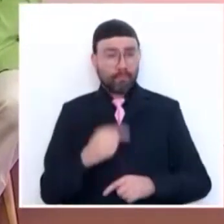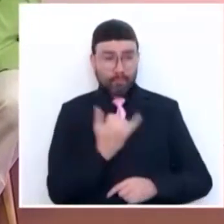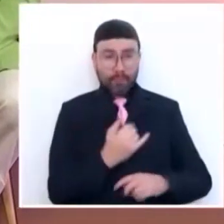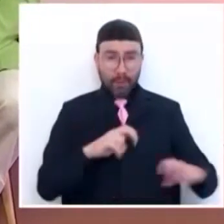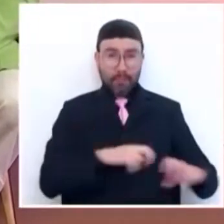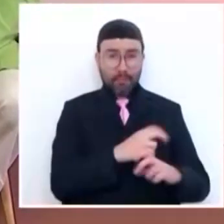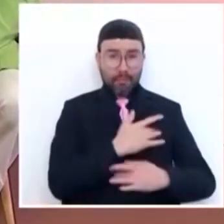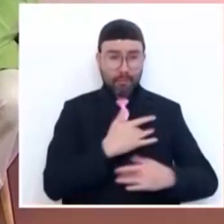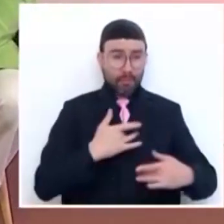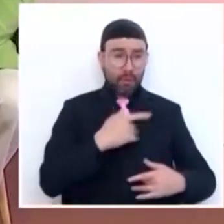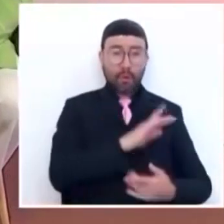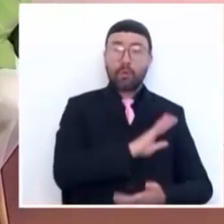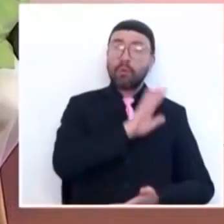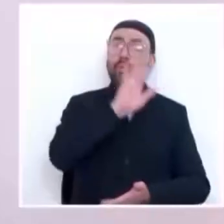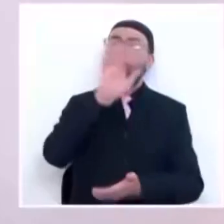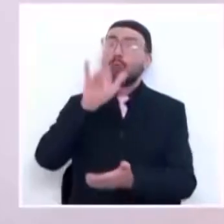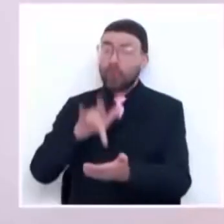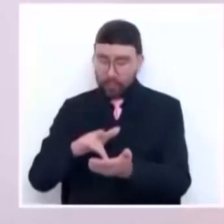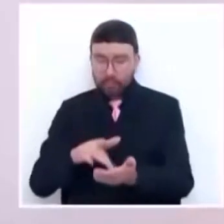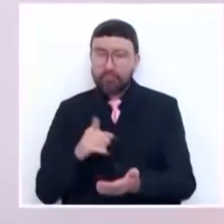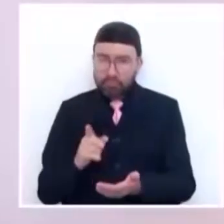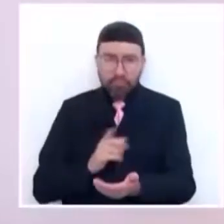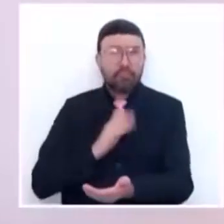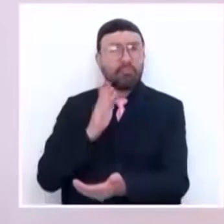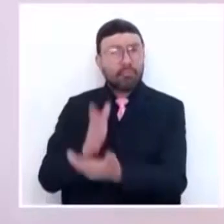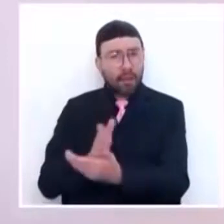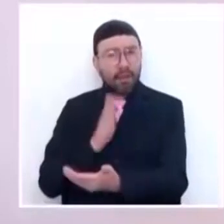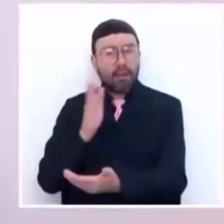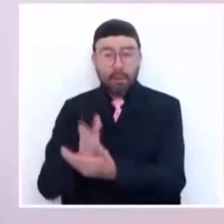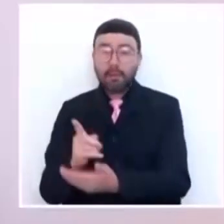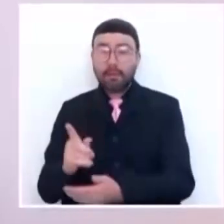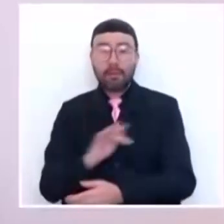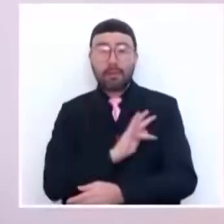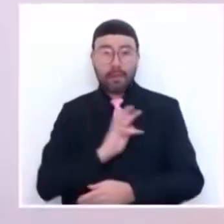Salud, pues, y vamos a estar yendo a hacernos terapia,